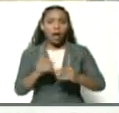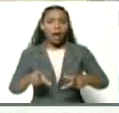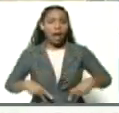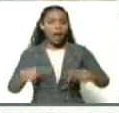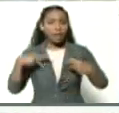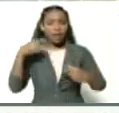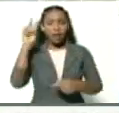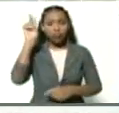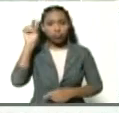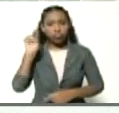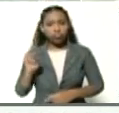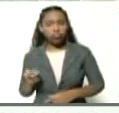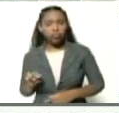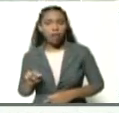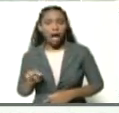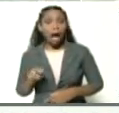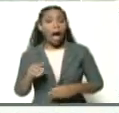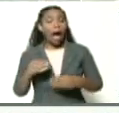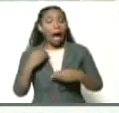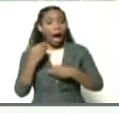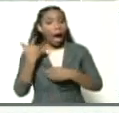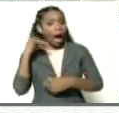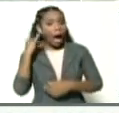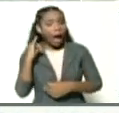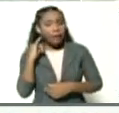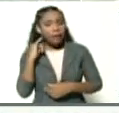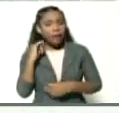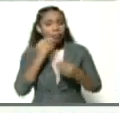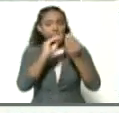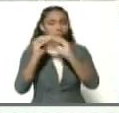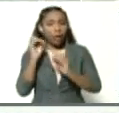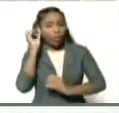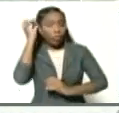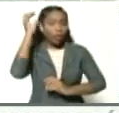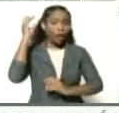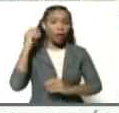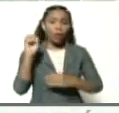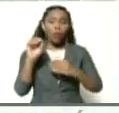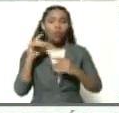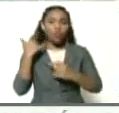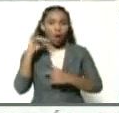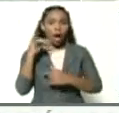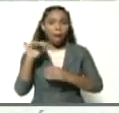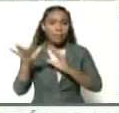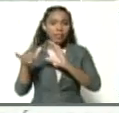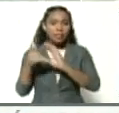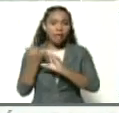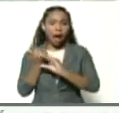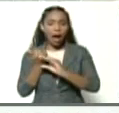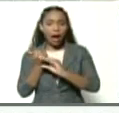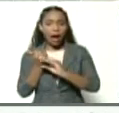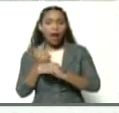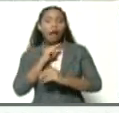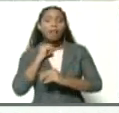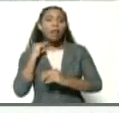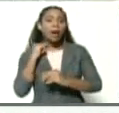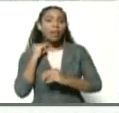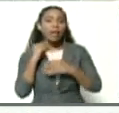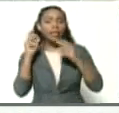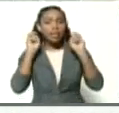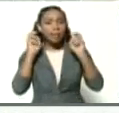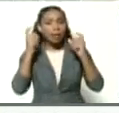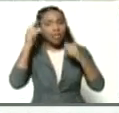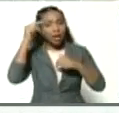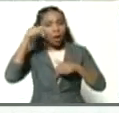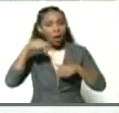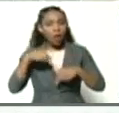diaria. Hay que reinventarse. Yo tengo un mensaje que me ha enviado el padre Numa Molina con motivo del día de